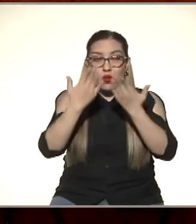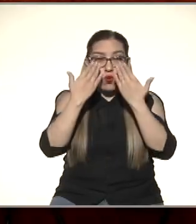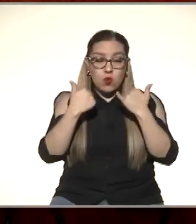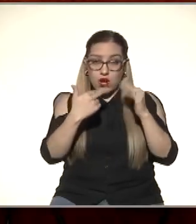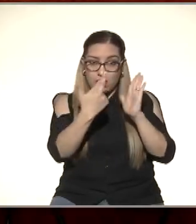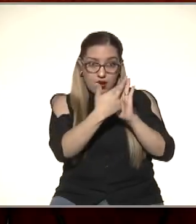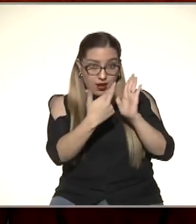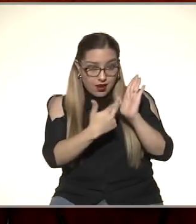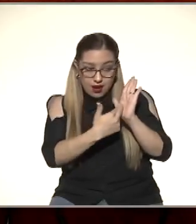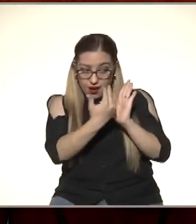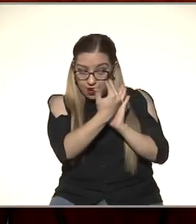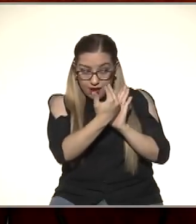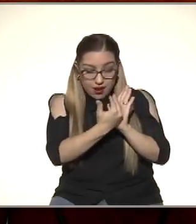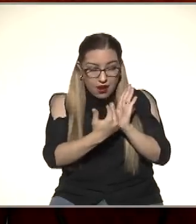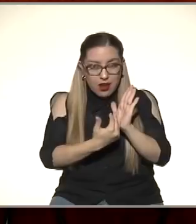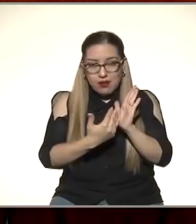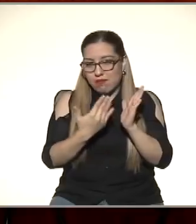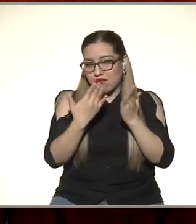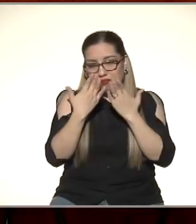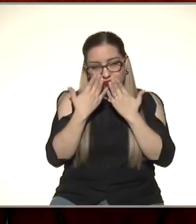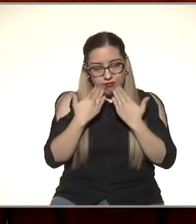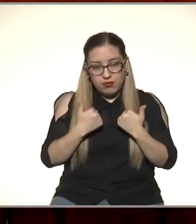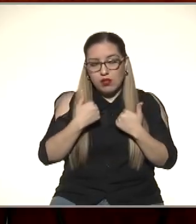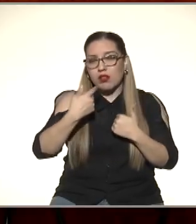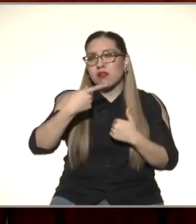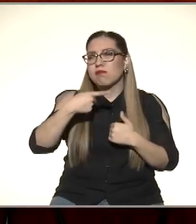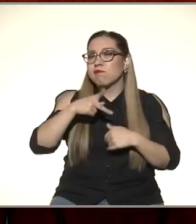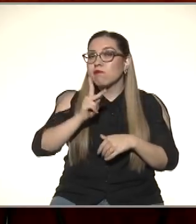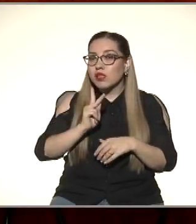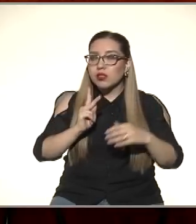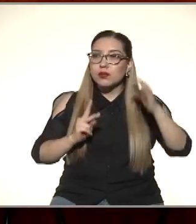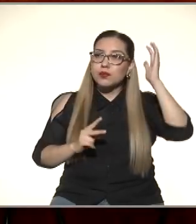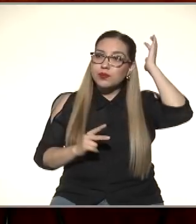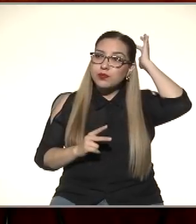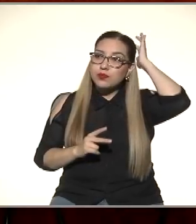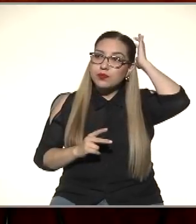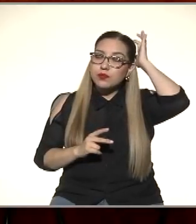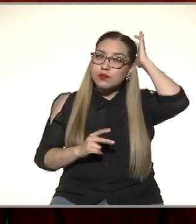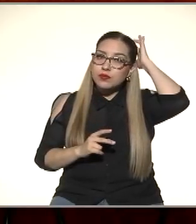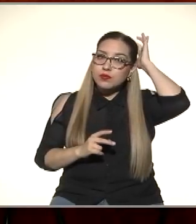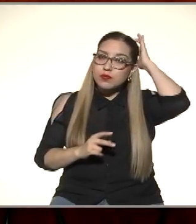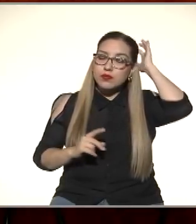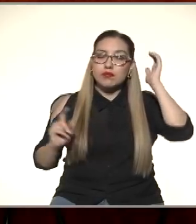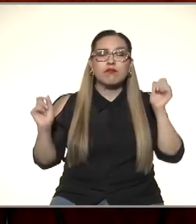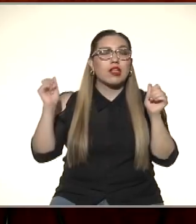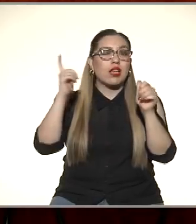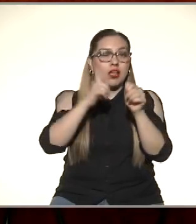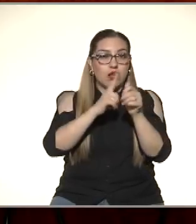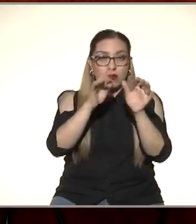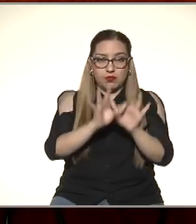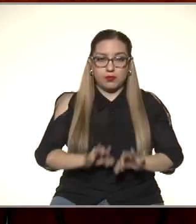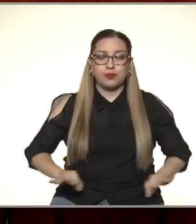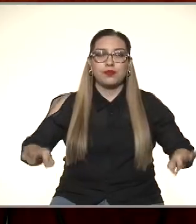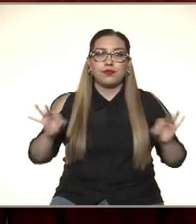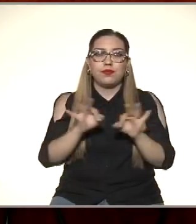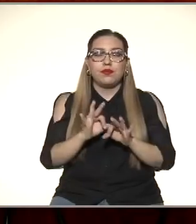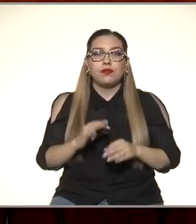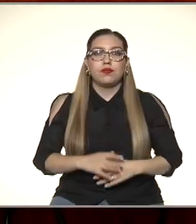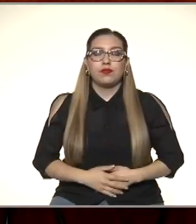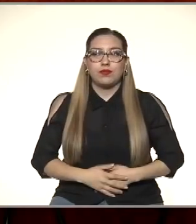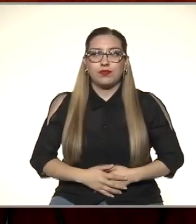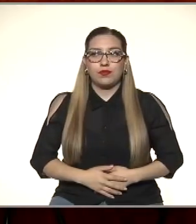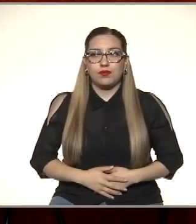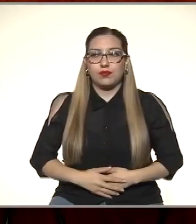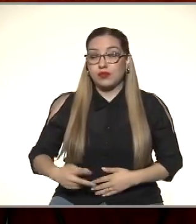a veces depende de cada situación, pero creo que hay algo que es muy importante, identificar qué compete al sistema